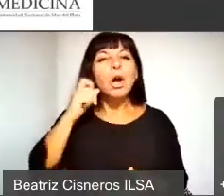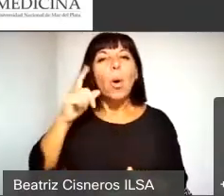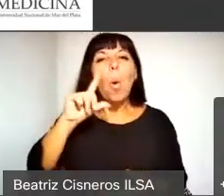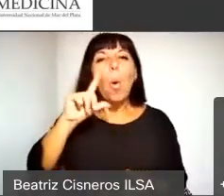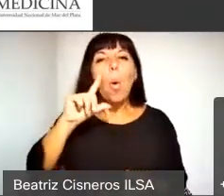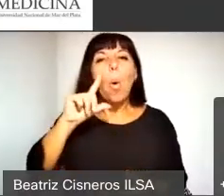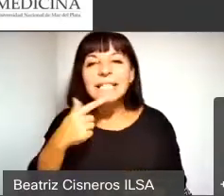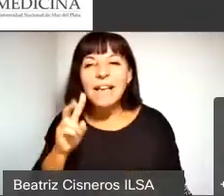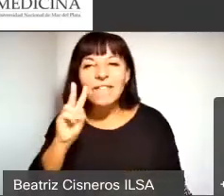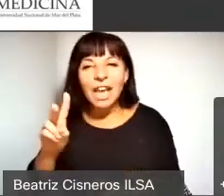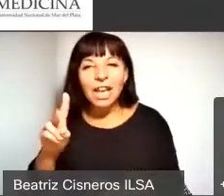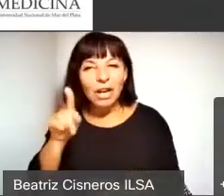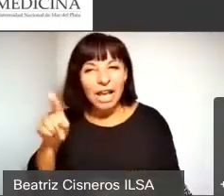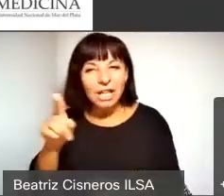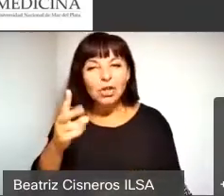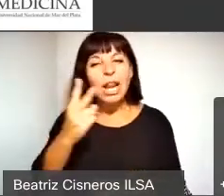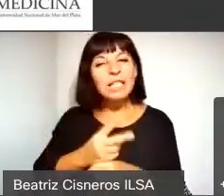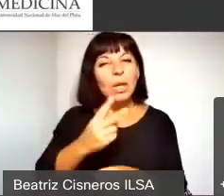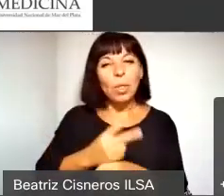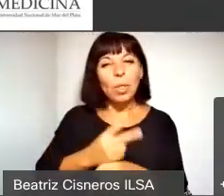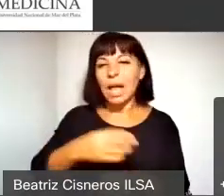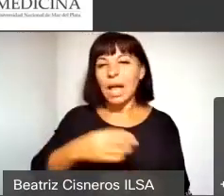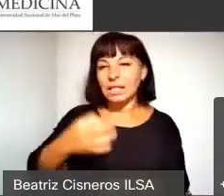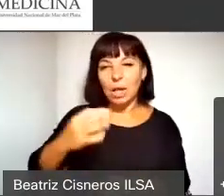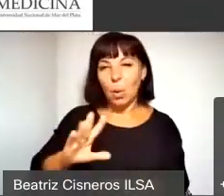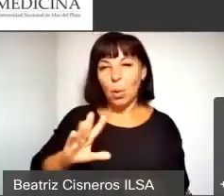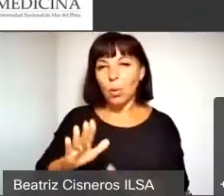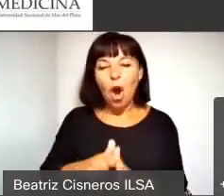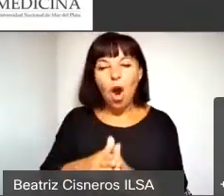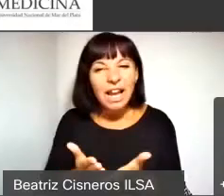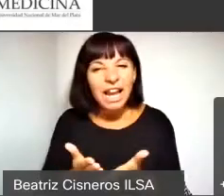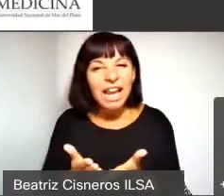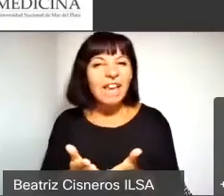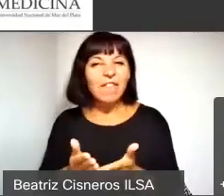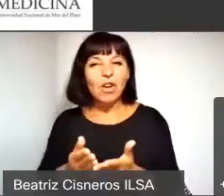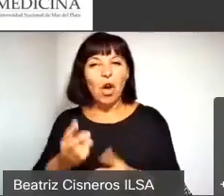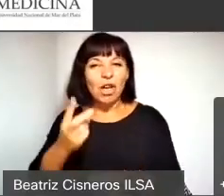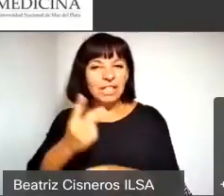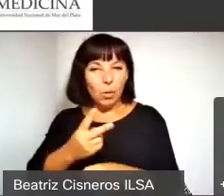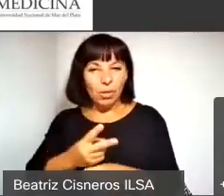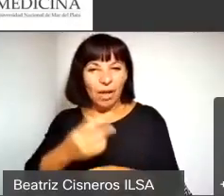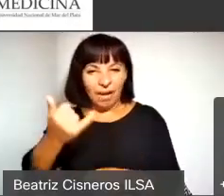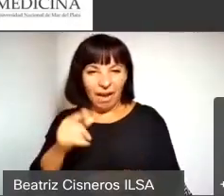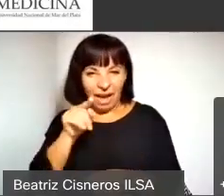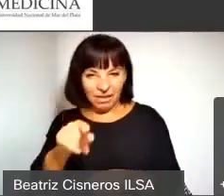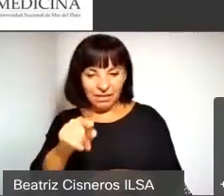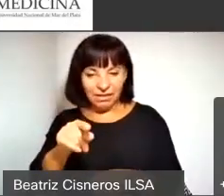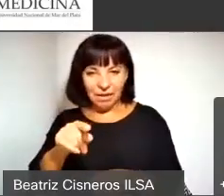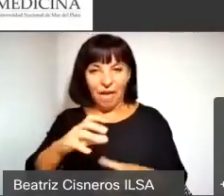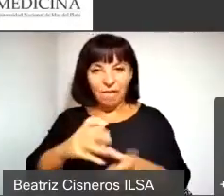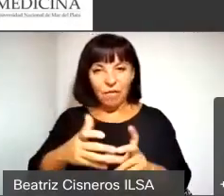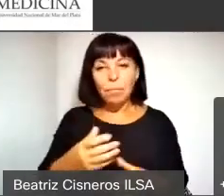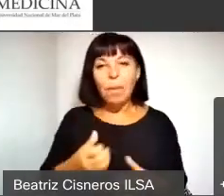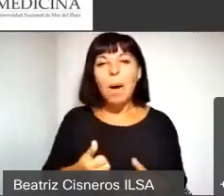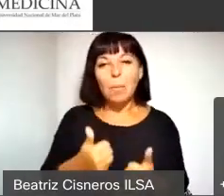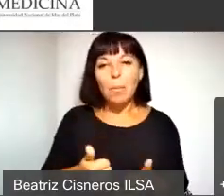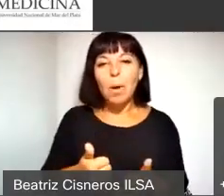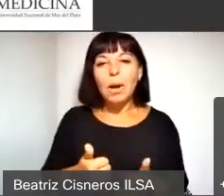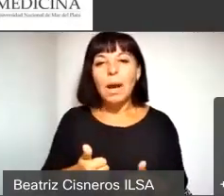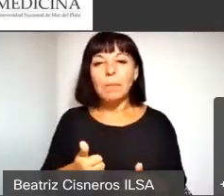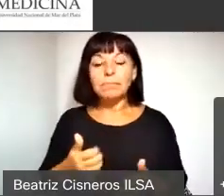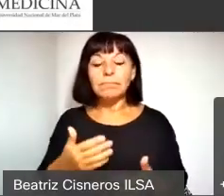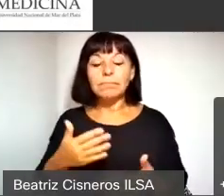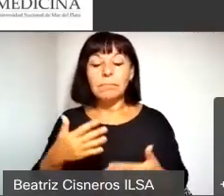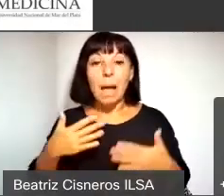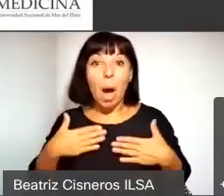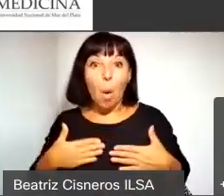segurísimo de que vieron eso porque en los libros de texto de la escuela secundaria se presenta esto. Y muy buena esa pregunta. Sí, el hombre,